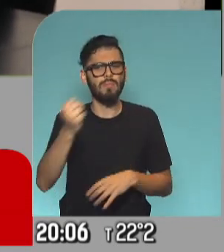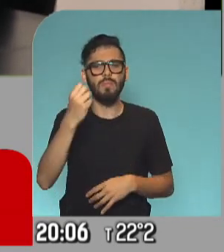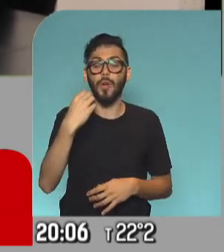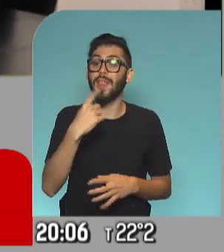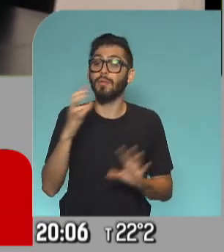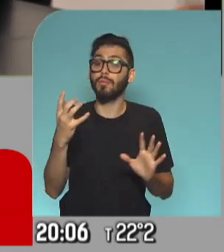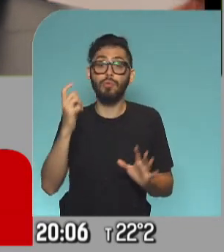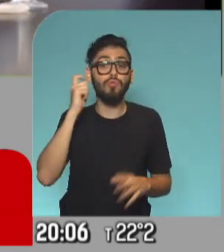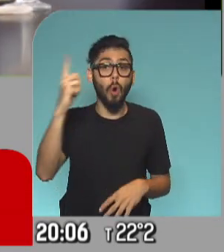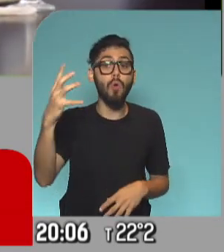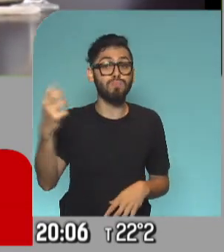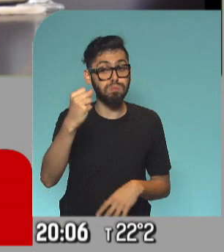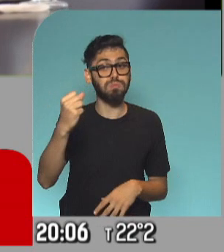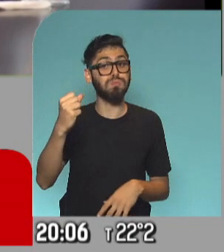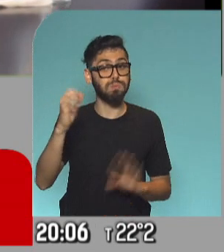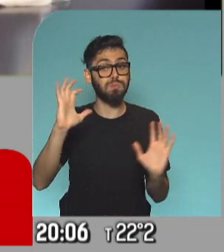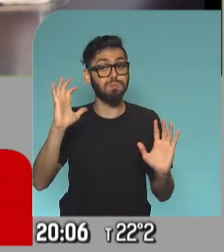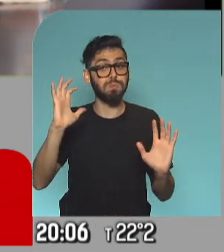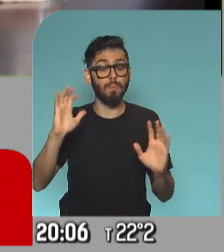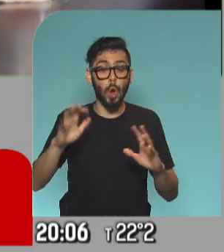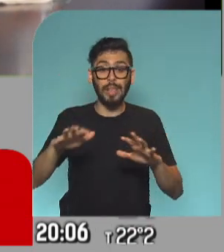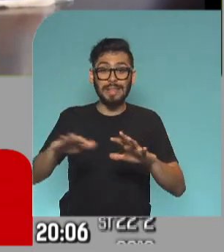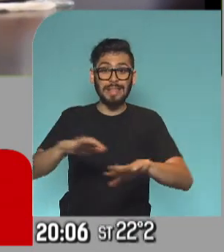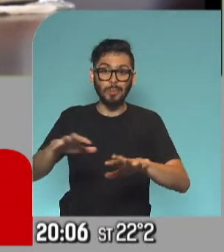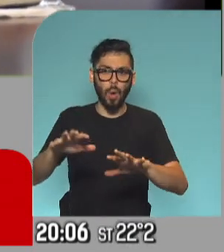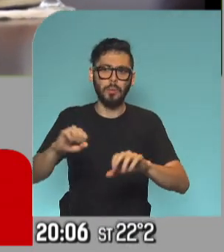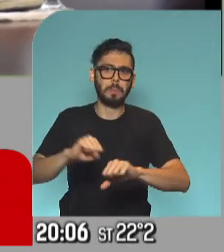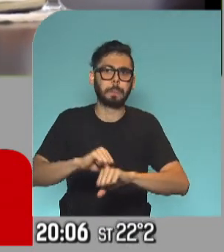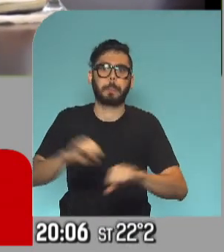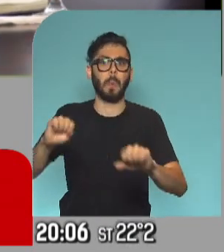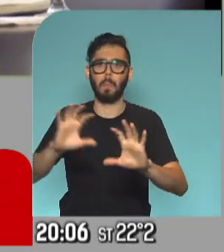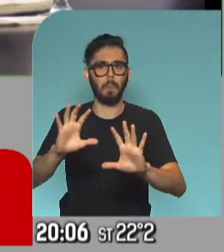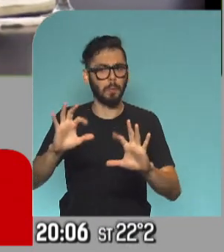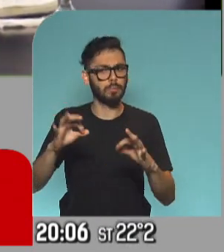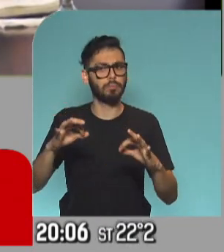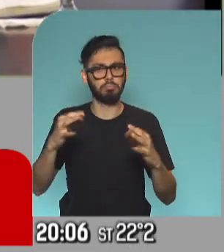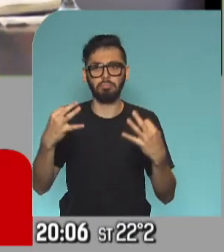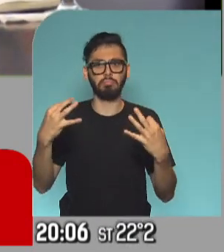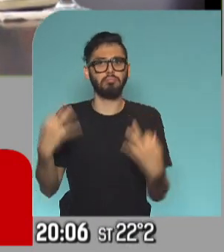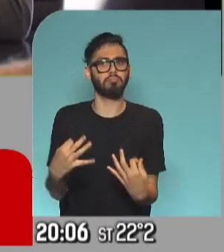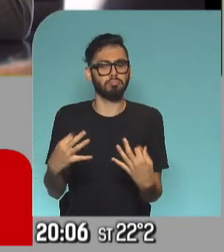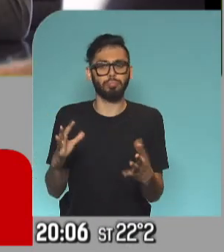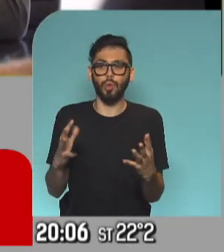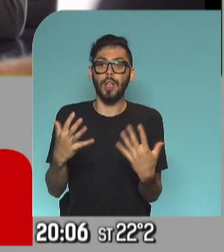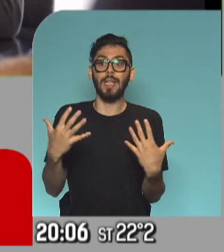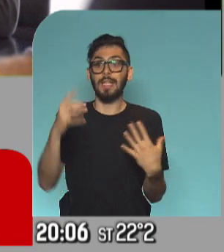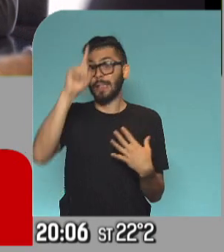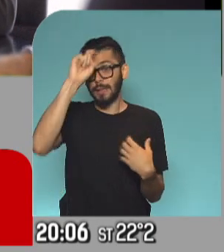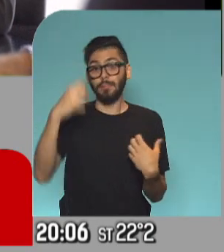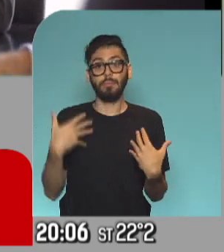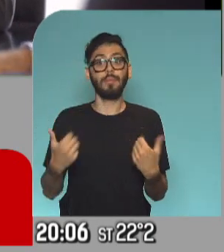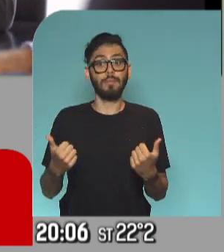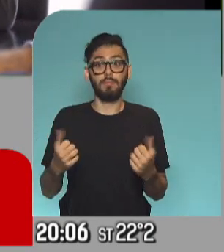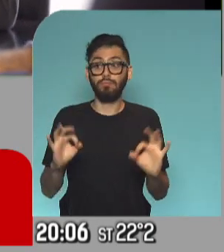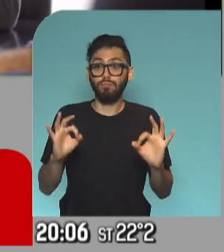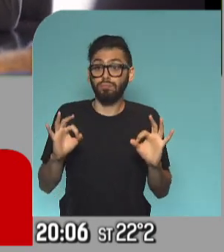algo, logramos un objetivo, logramos que la situación no se nos vaya de las manos, logramos que el sistema sanitario resista. ¿Y por qué lo logramos? En